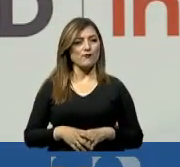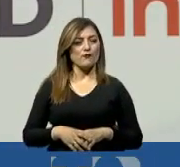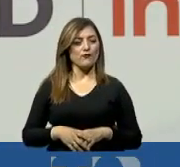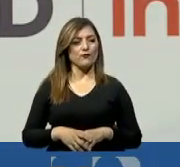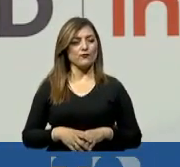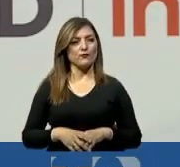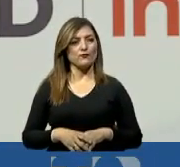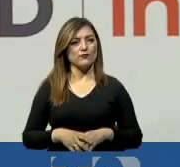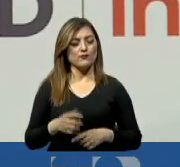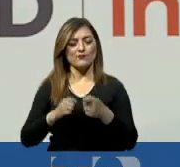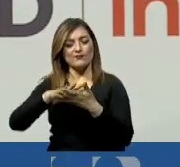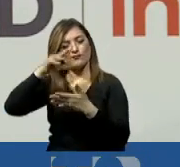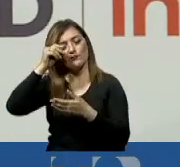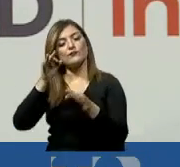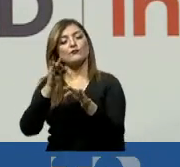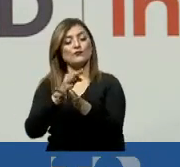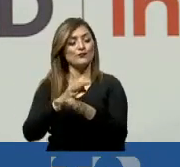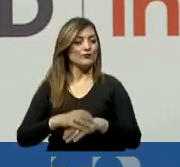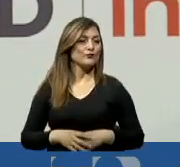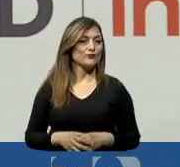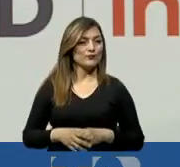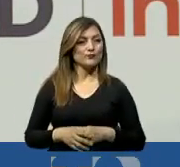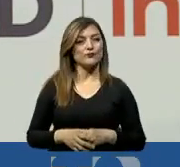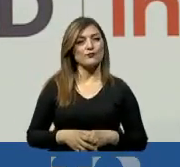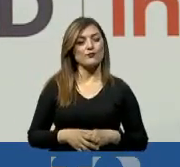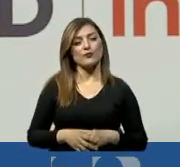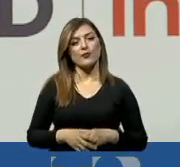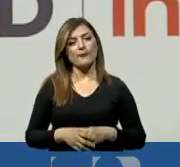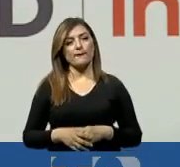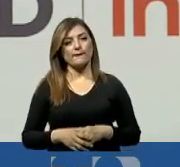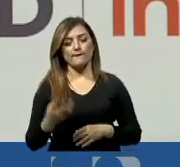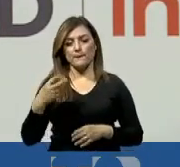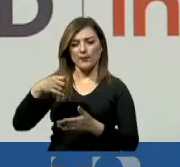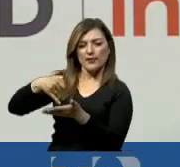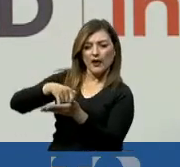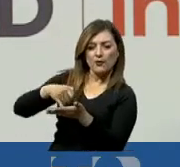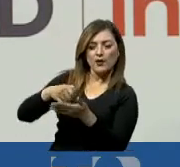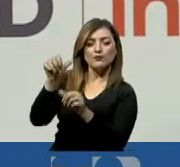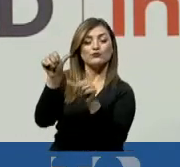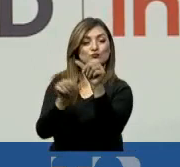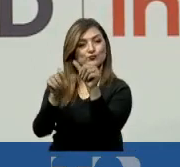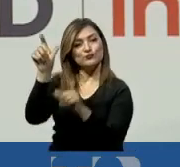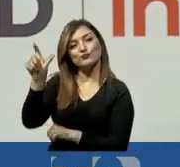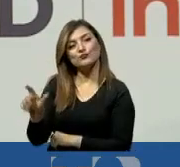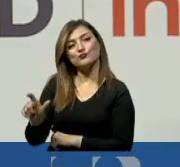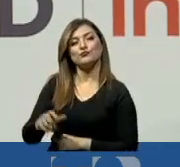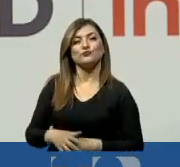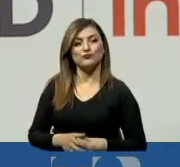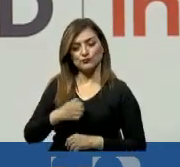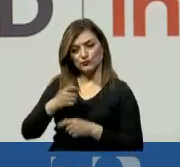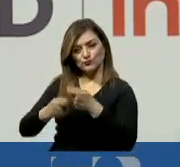que su negocio funcione y nosotros, si vemos alguna debilidad, le asesoramos al cliente. En el caso